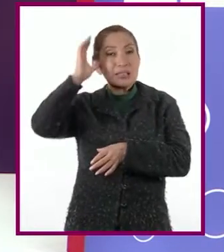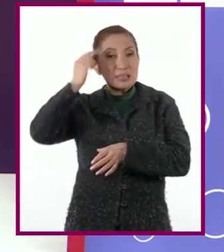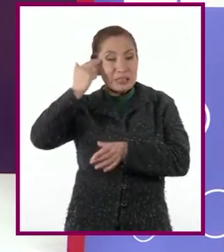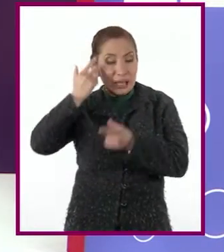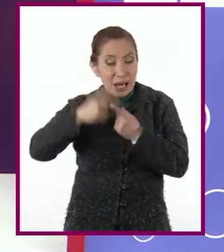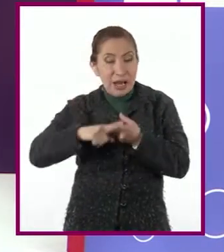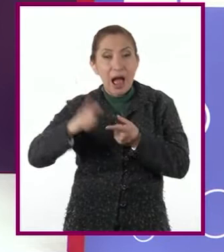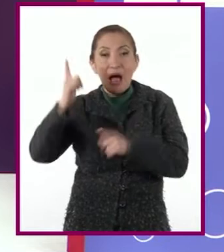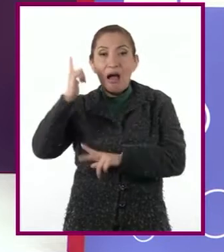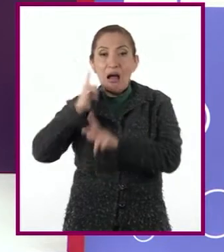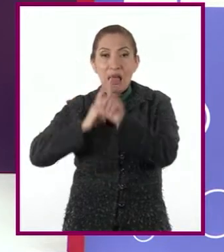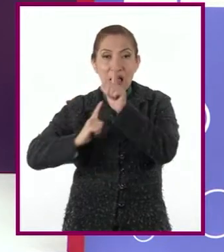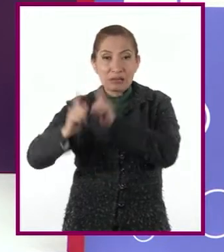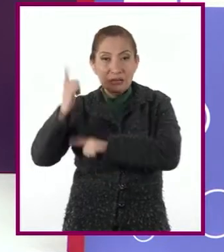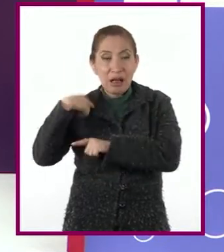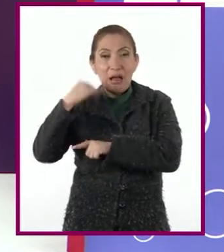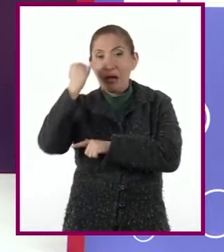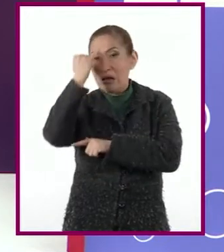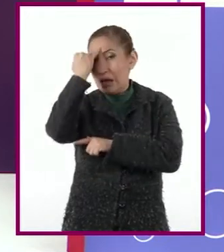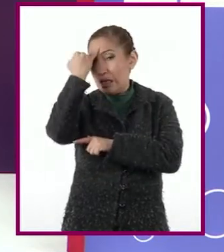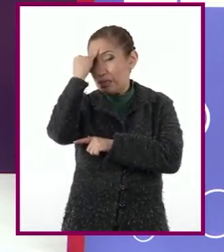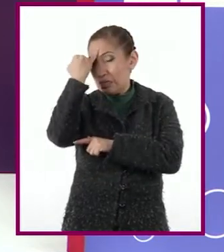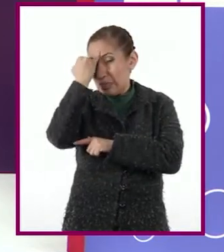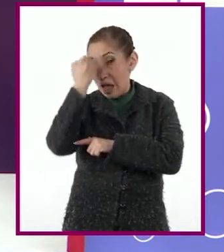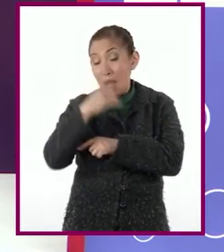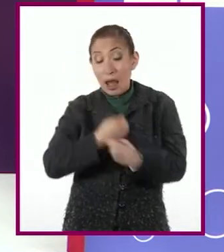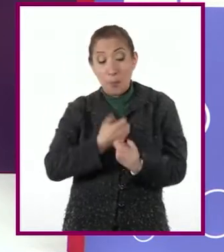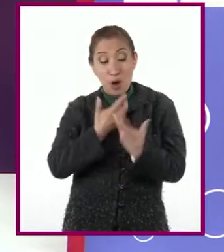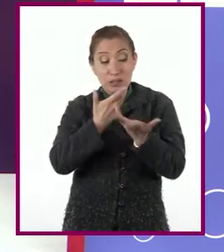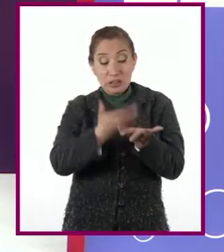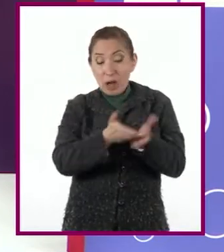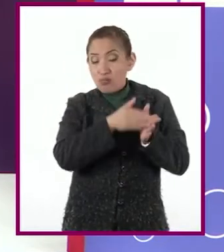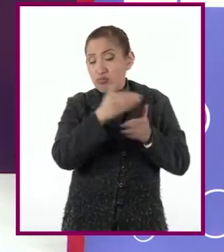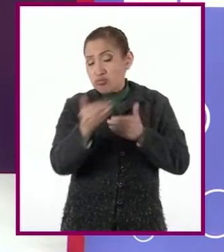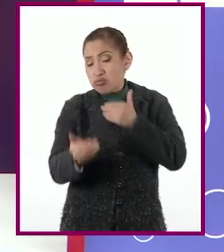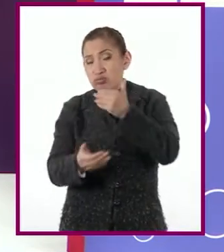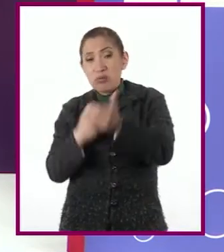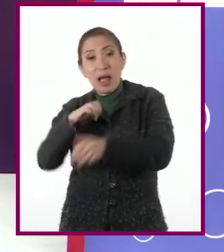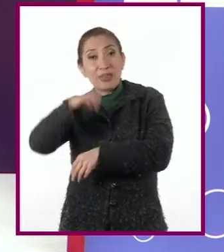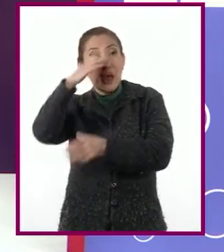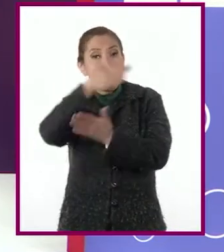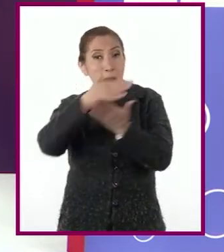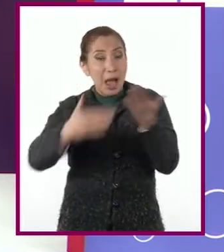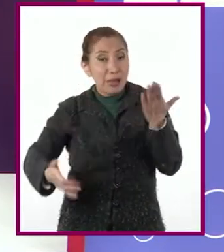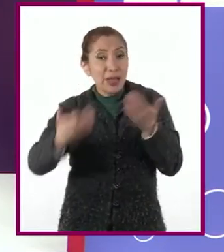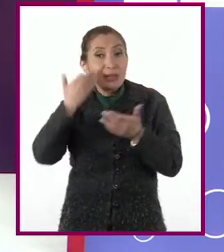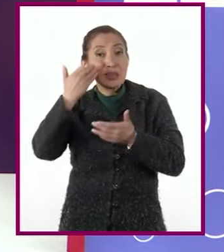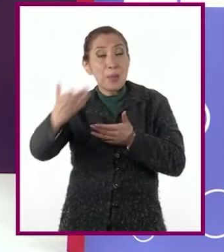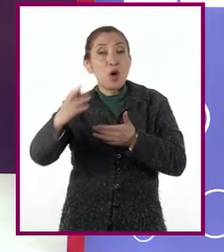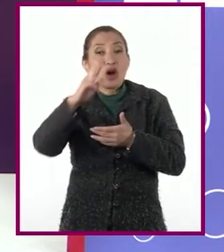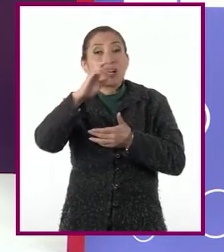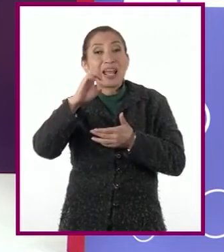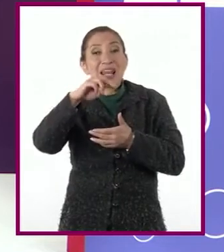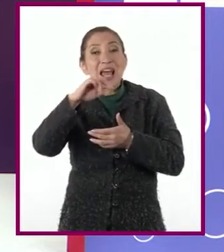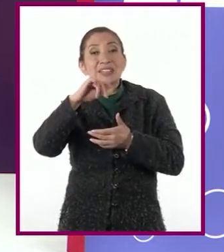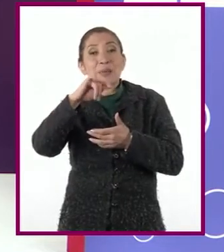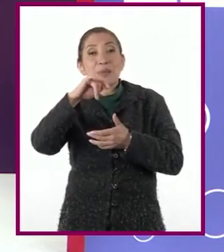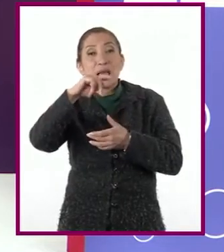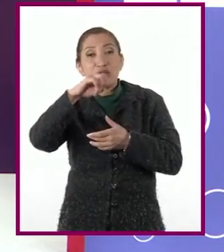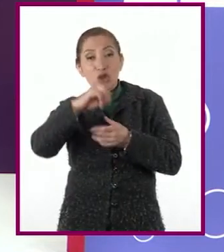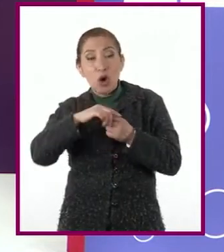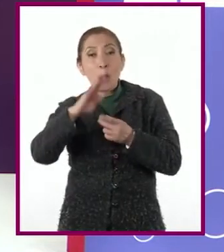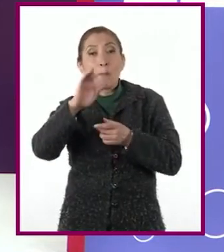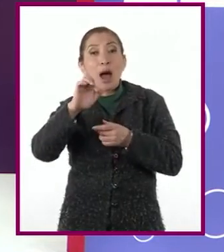China, Grecia, India. La poesía ha pasado por la Edad Media, la época renacentista, la